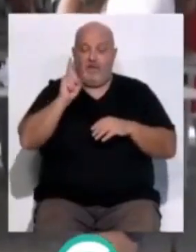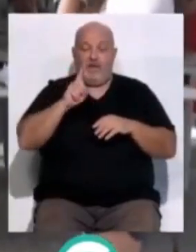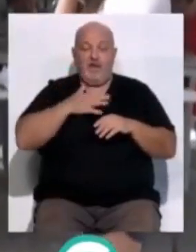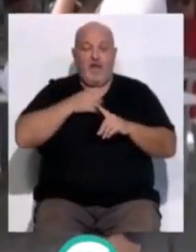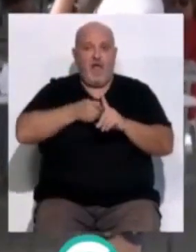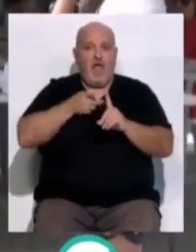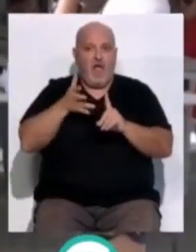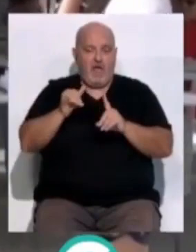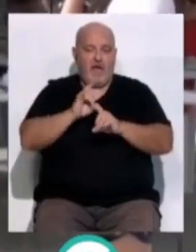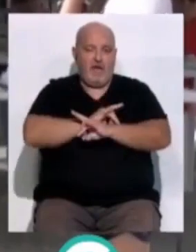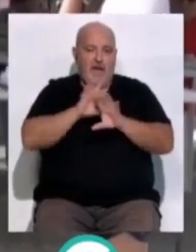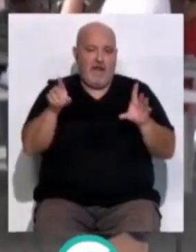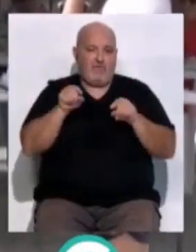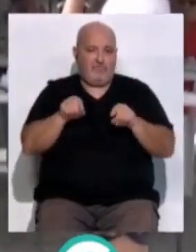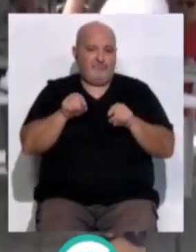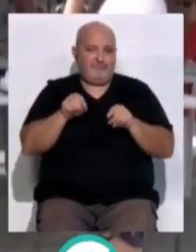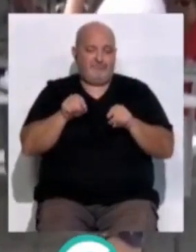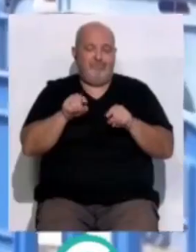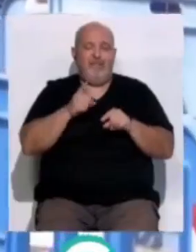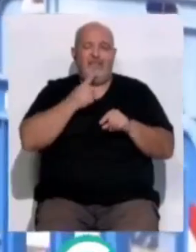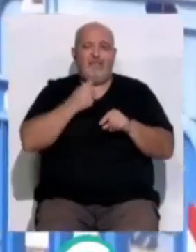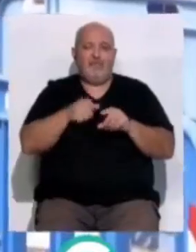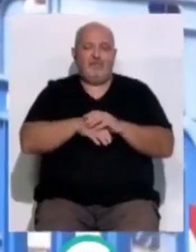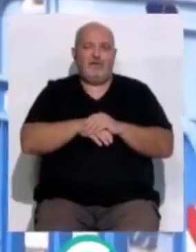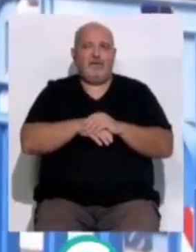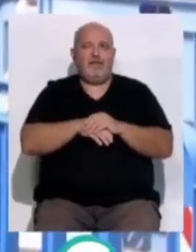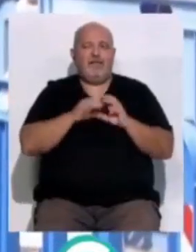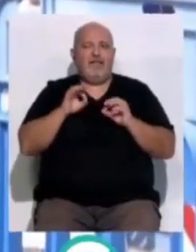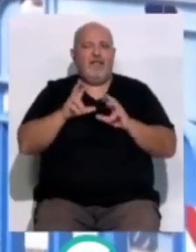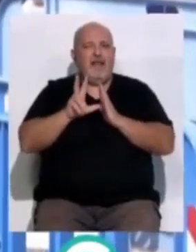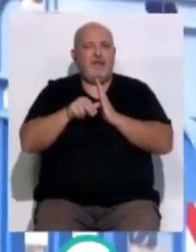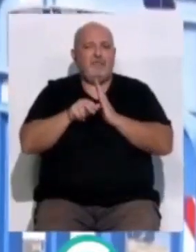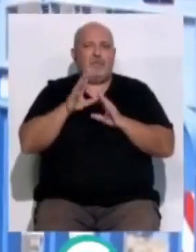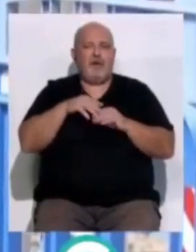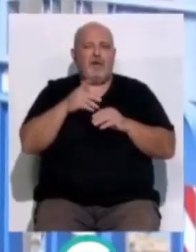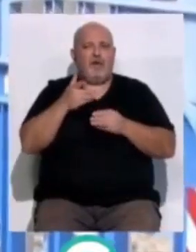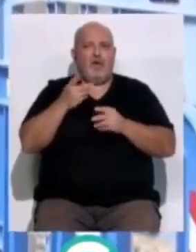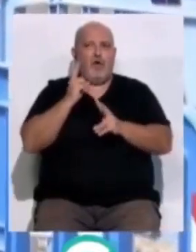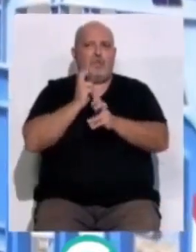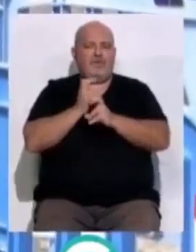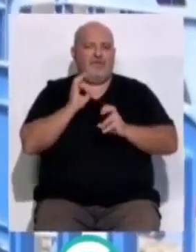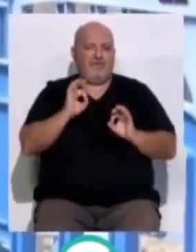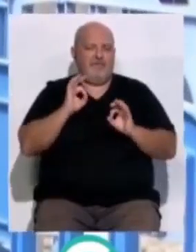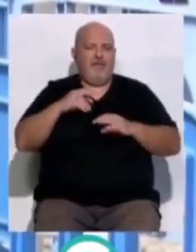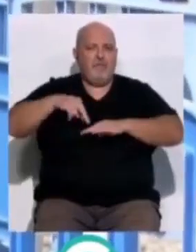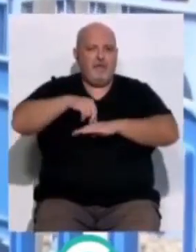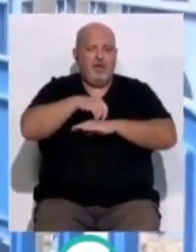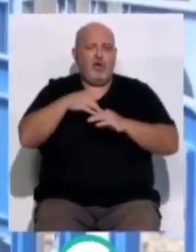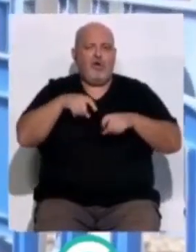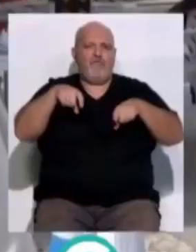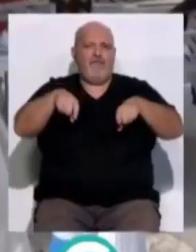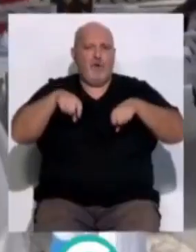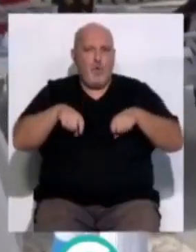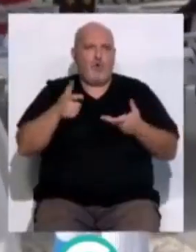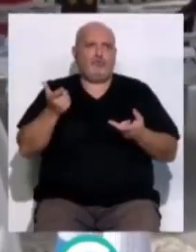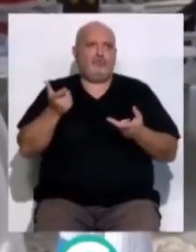tráfico existe y hay que tenerlo en cuenta, y por eso la dificultad de lentitud, porque tienes que compatibilizar peatones con vehículos